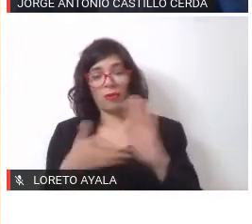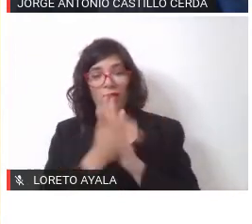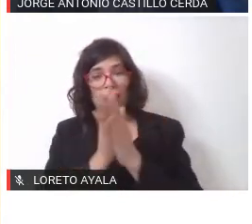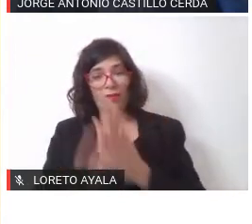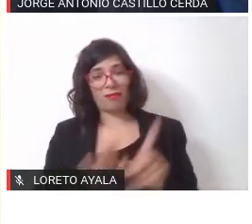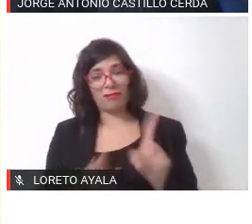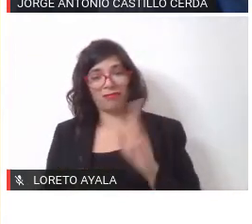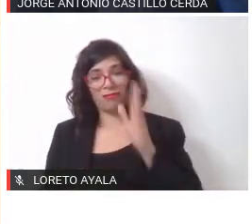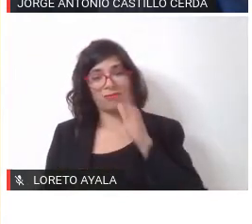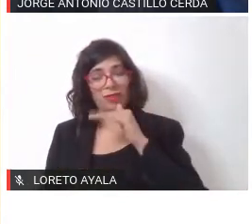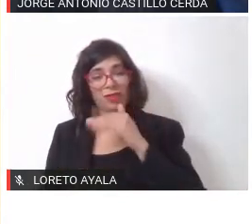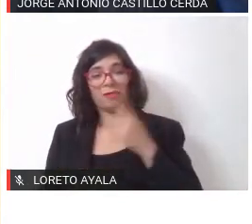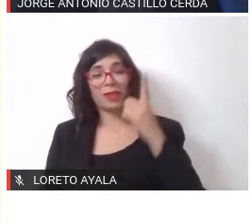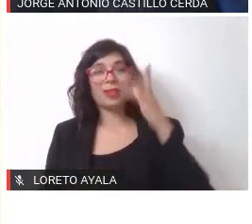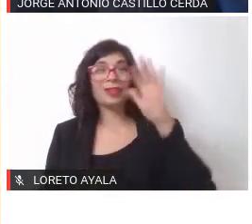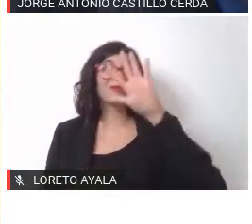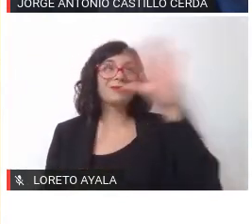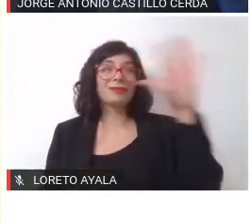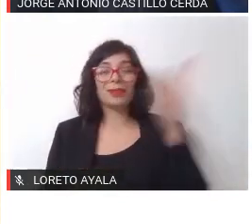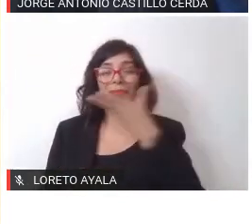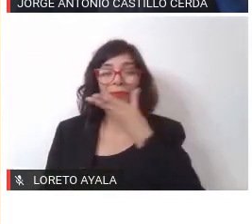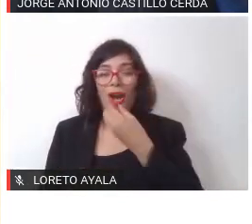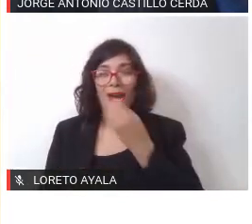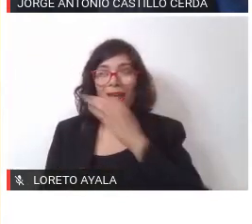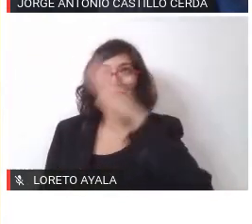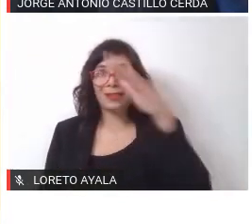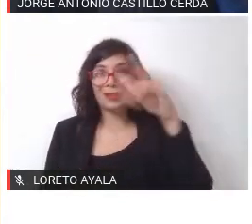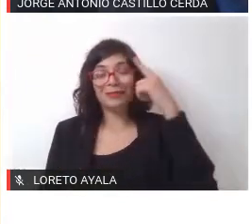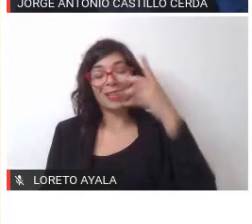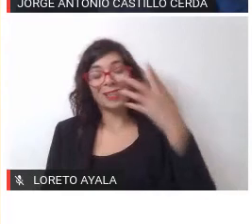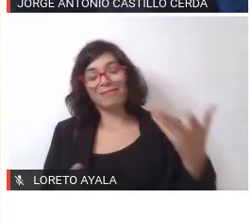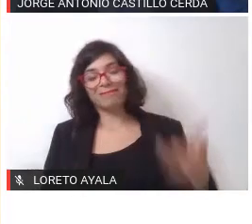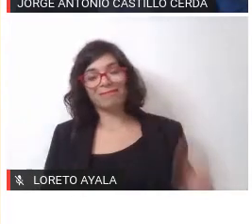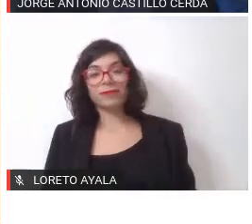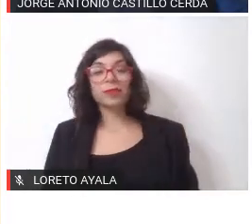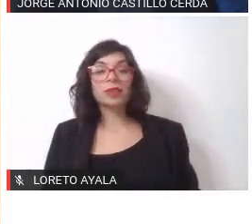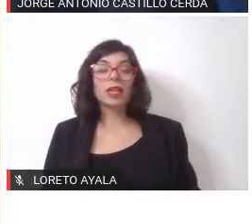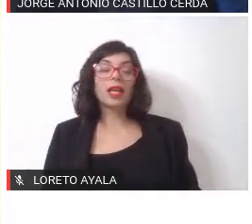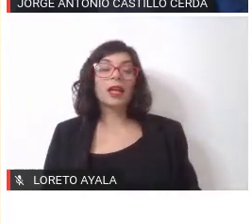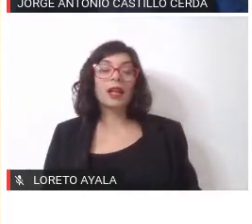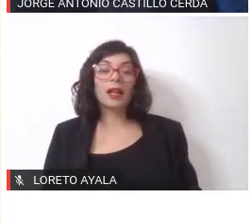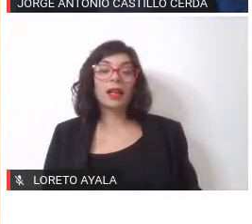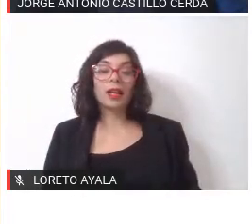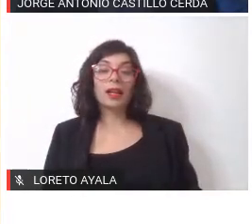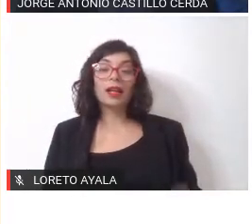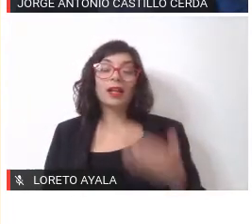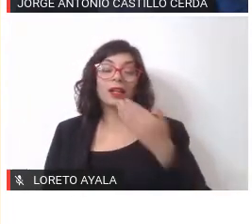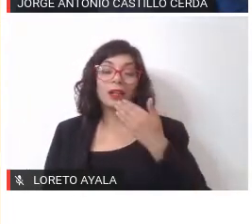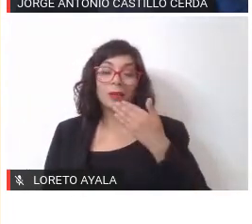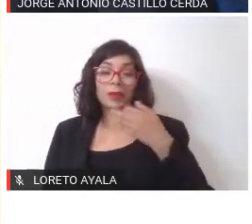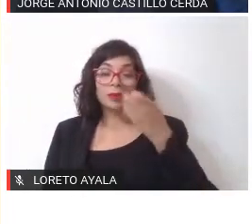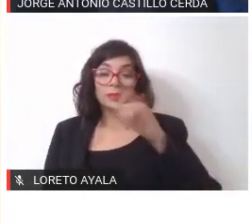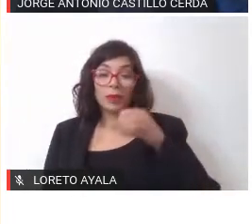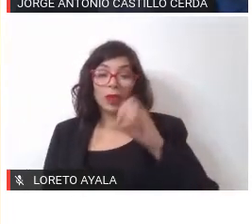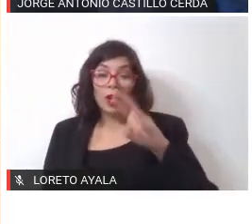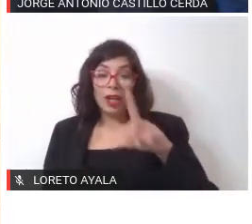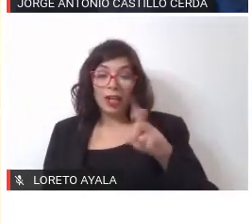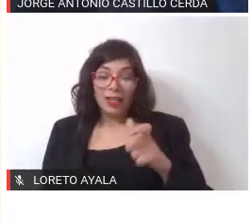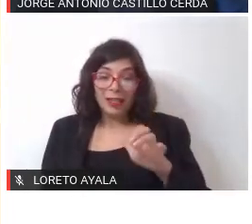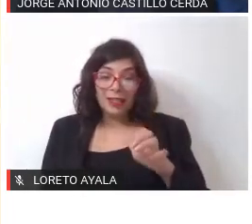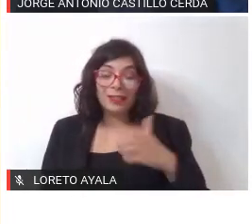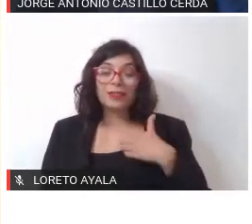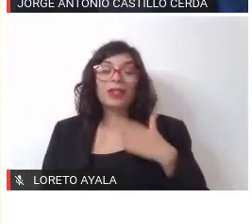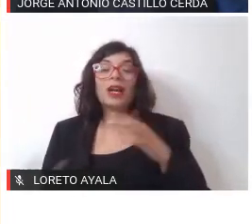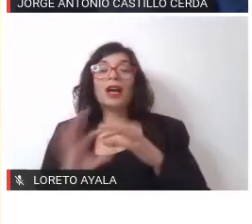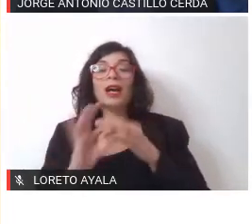sí con un espectacular paisaje, pero bueno. Y sobre todo, Jorge, agradecerle la